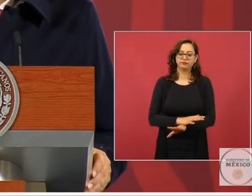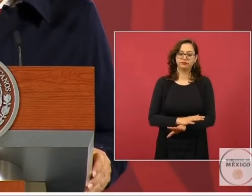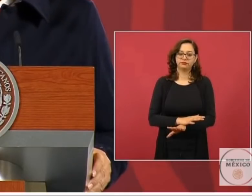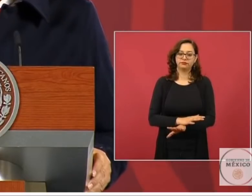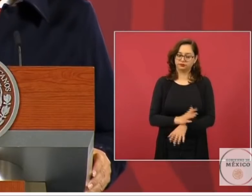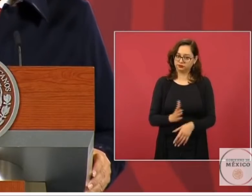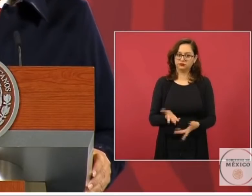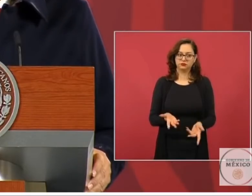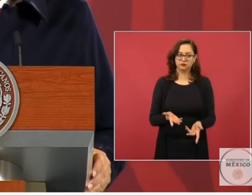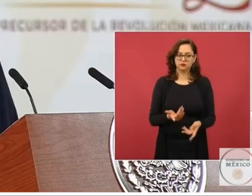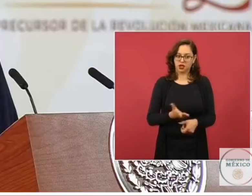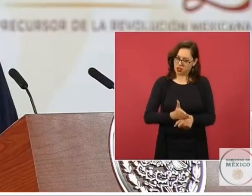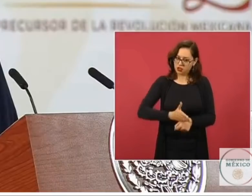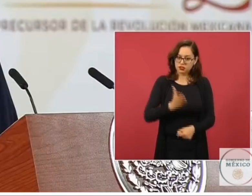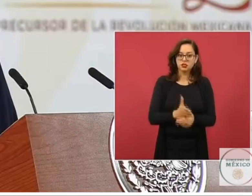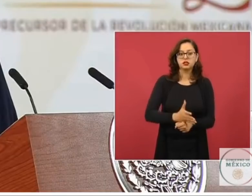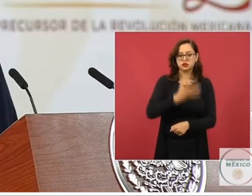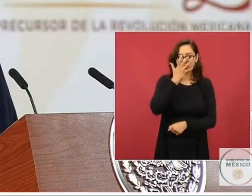Cero impunidad.